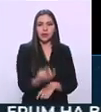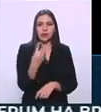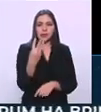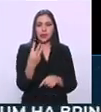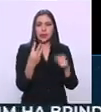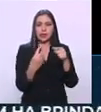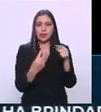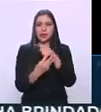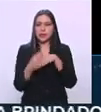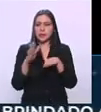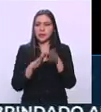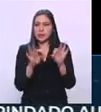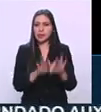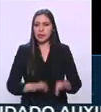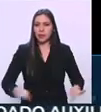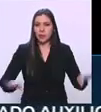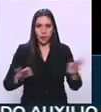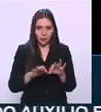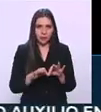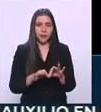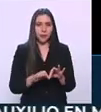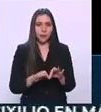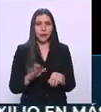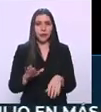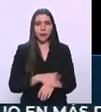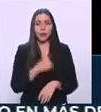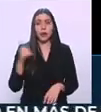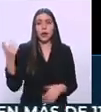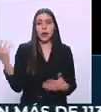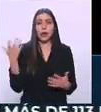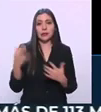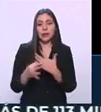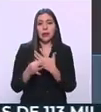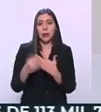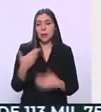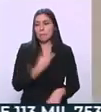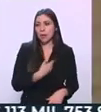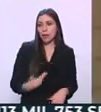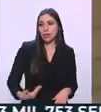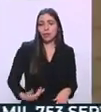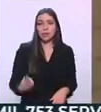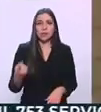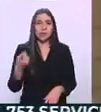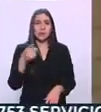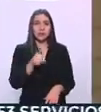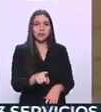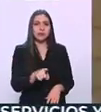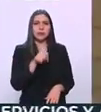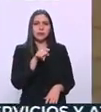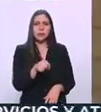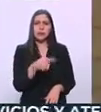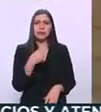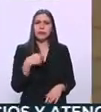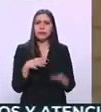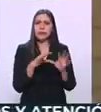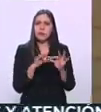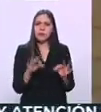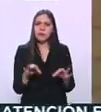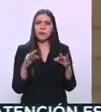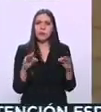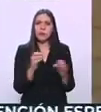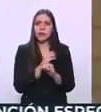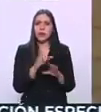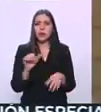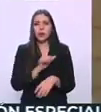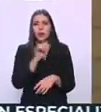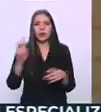importante por indicación, de hecho, del propio presidente de la República, que con mucha claridad nos ha planteado este otro